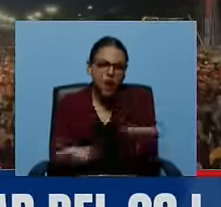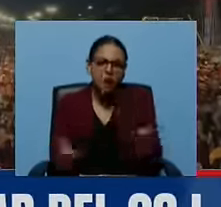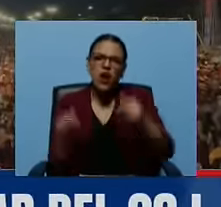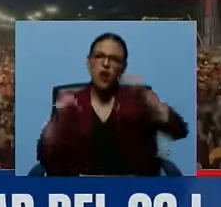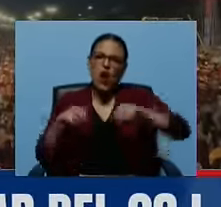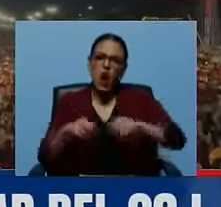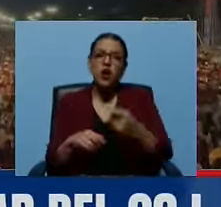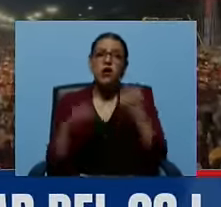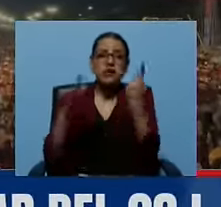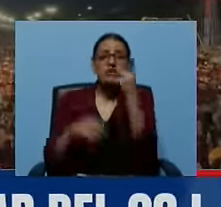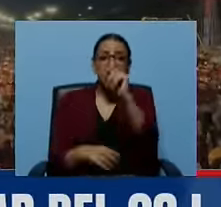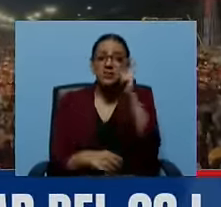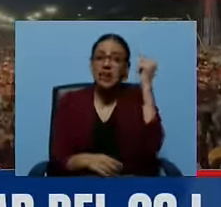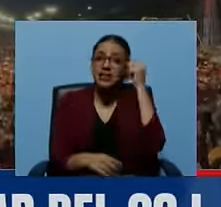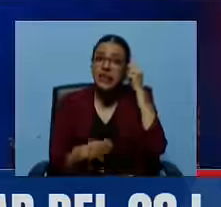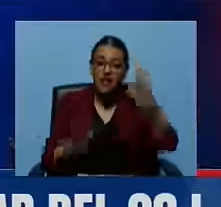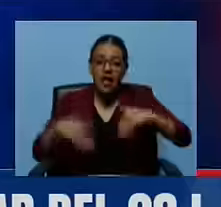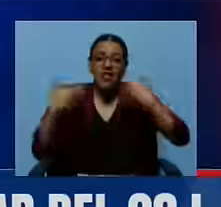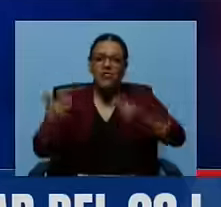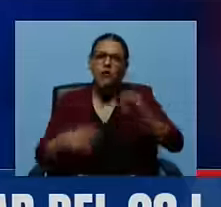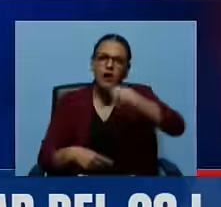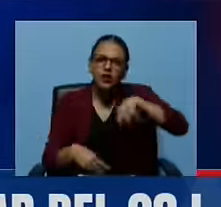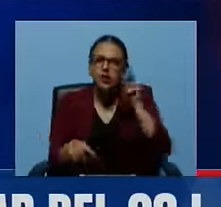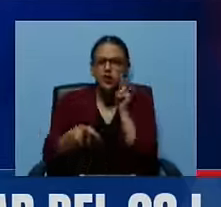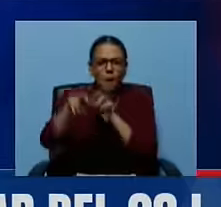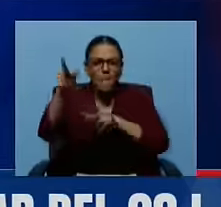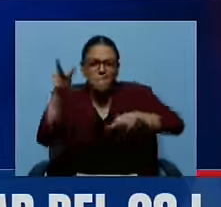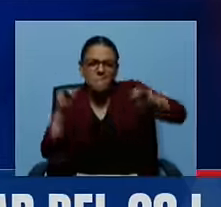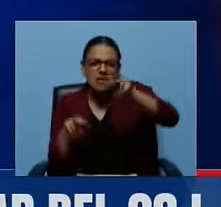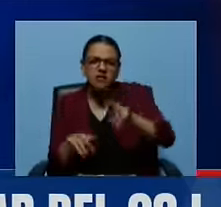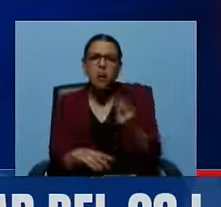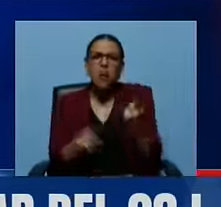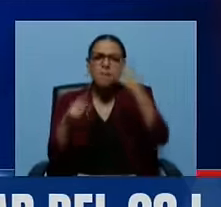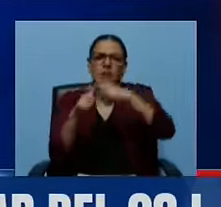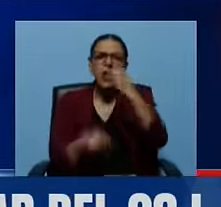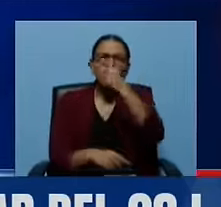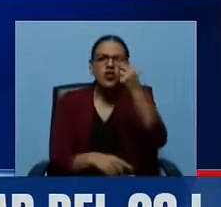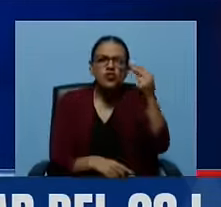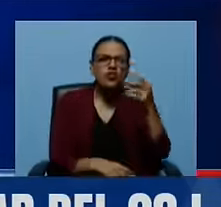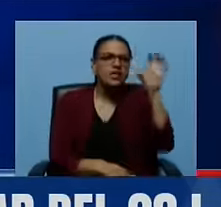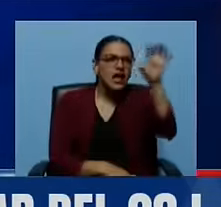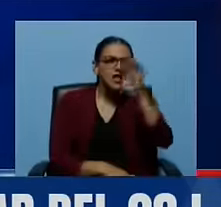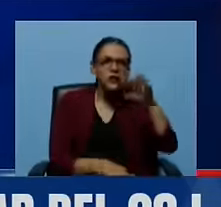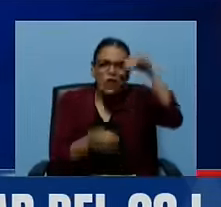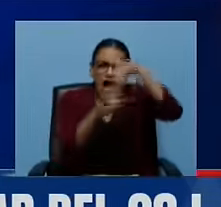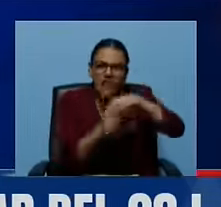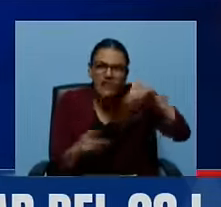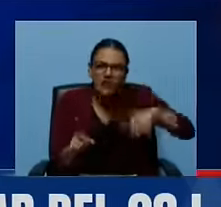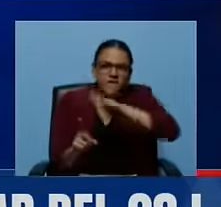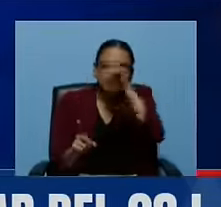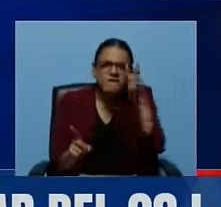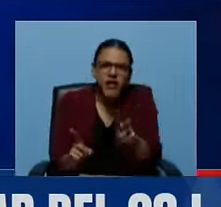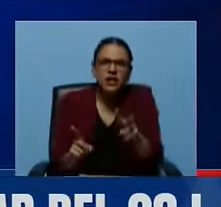a 60 días, hemos visto en más de 200 ciudades de Venezuela